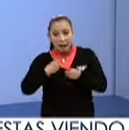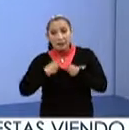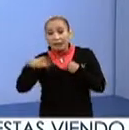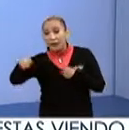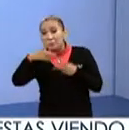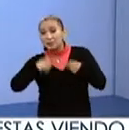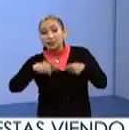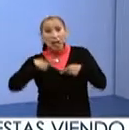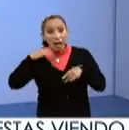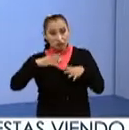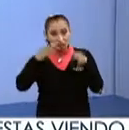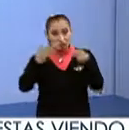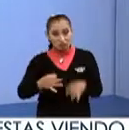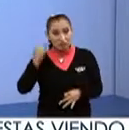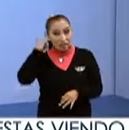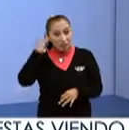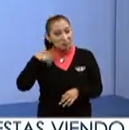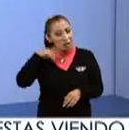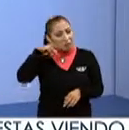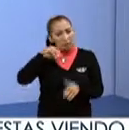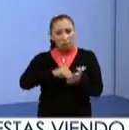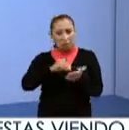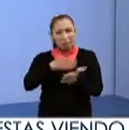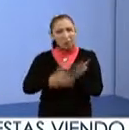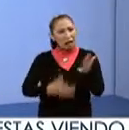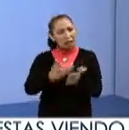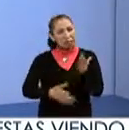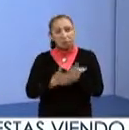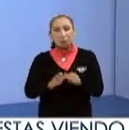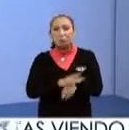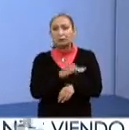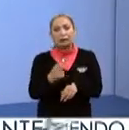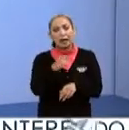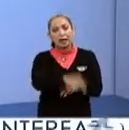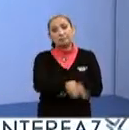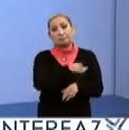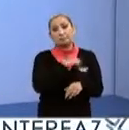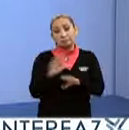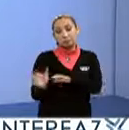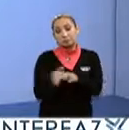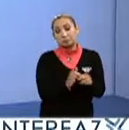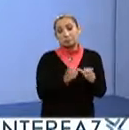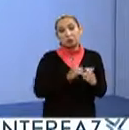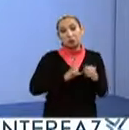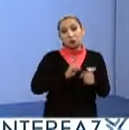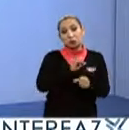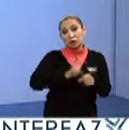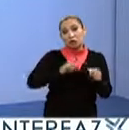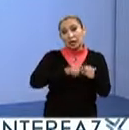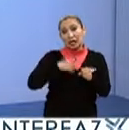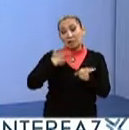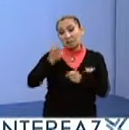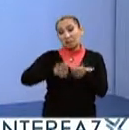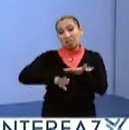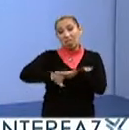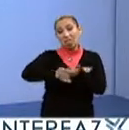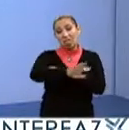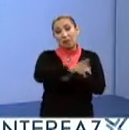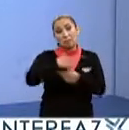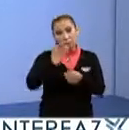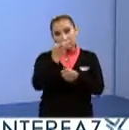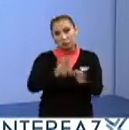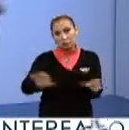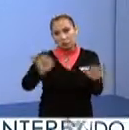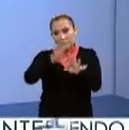de los pobladores originarios aún se ve afectada en gran medida por la exclusión económica y social. Por ello es fundamental